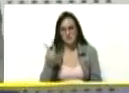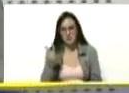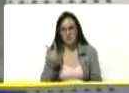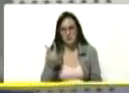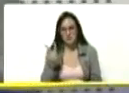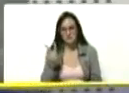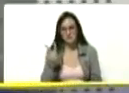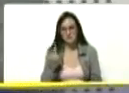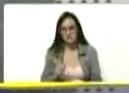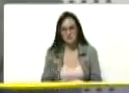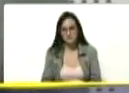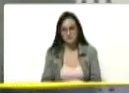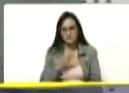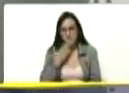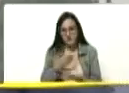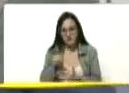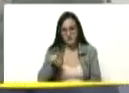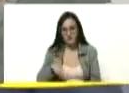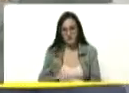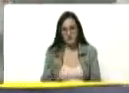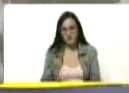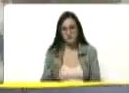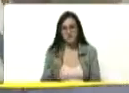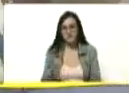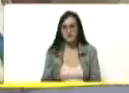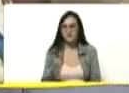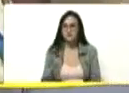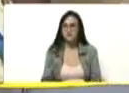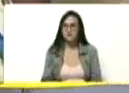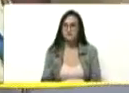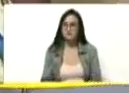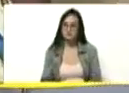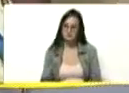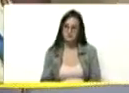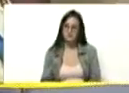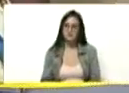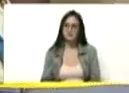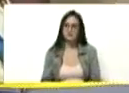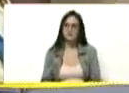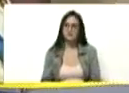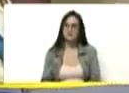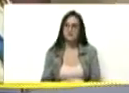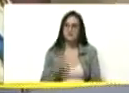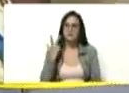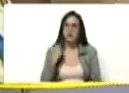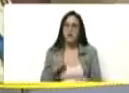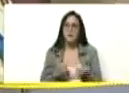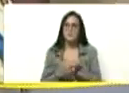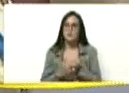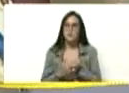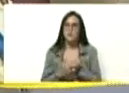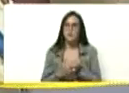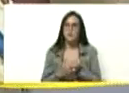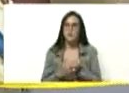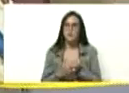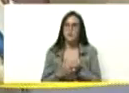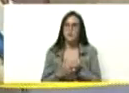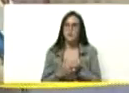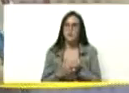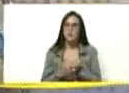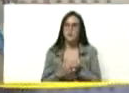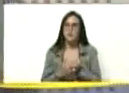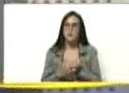República Bolivariana de Venezuela for their support, por su apoyo, in augmenting our scarce medical resources